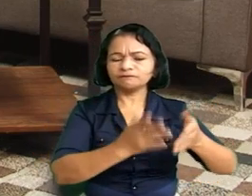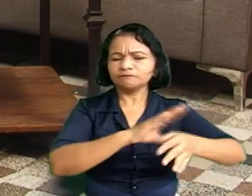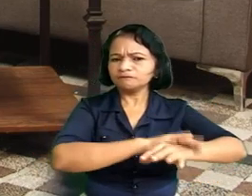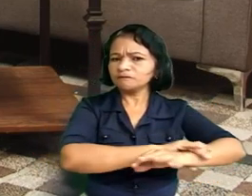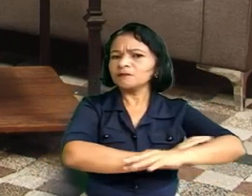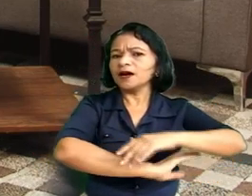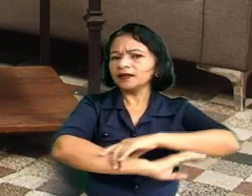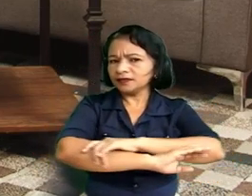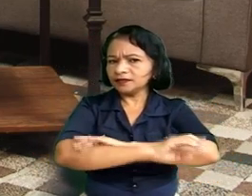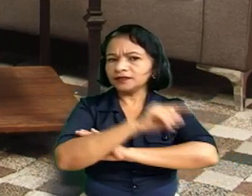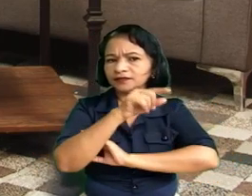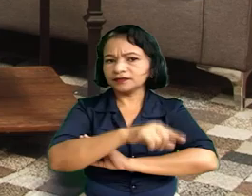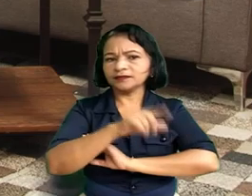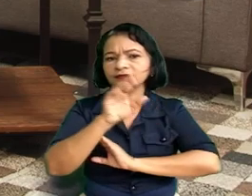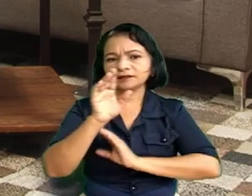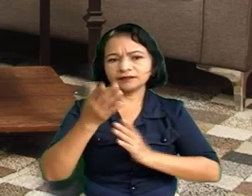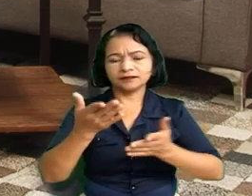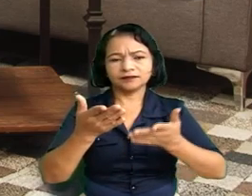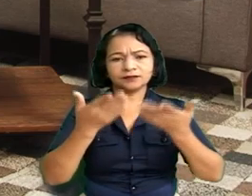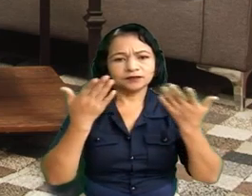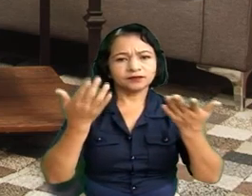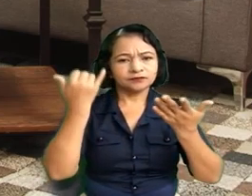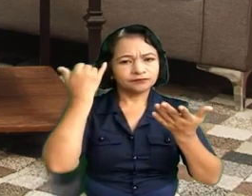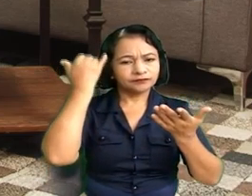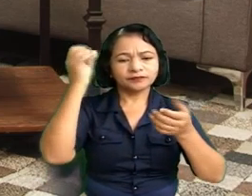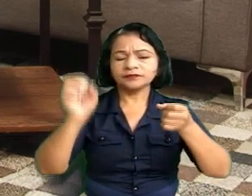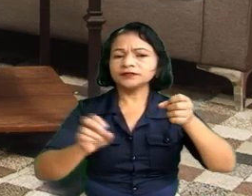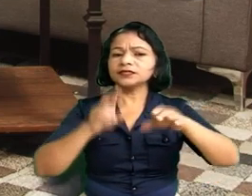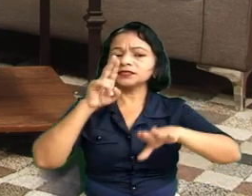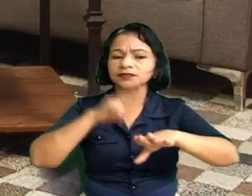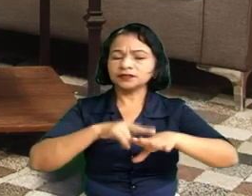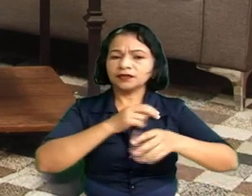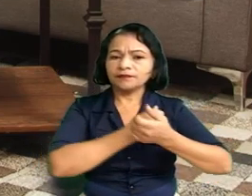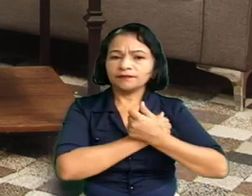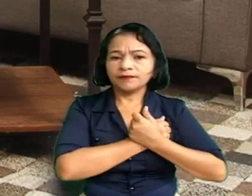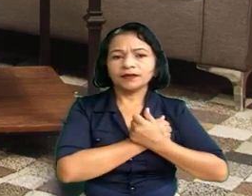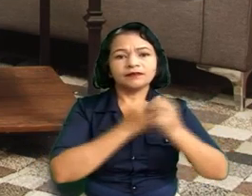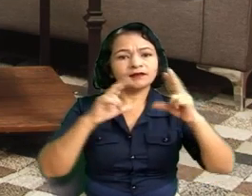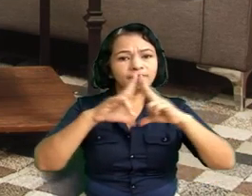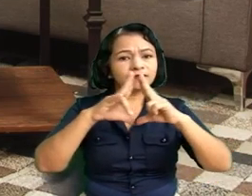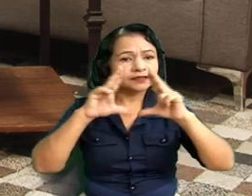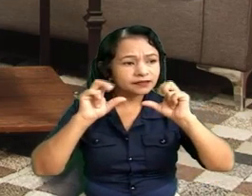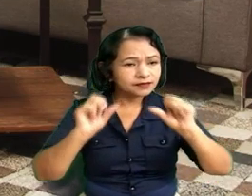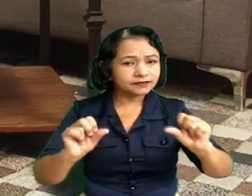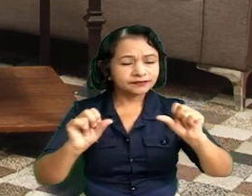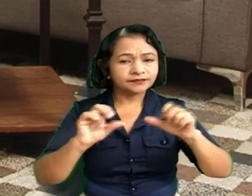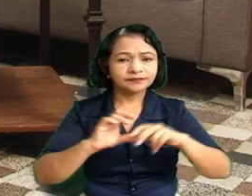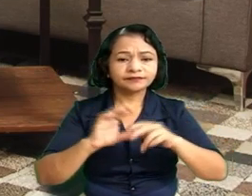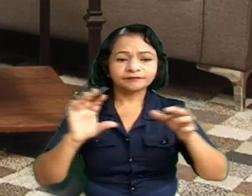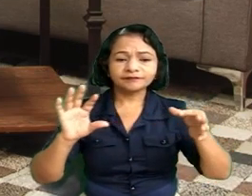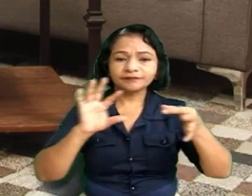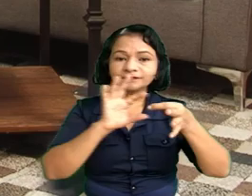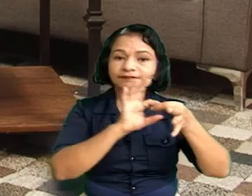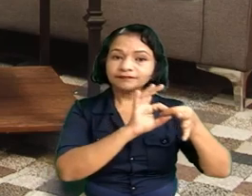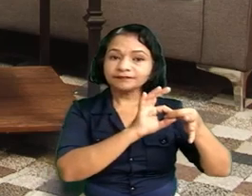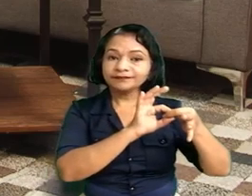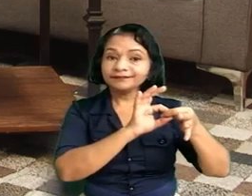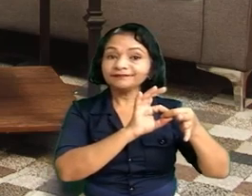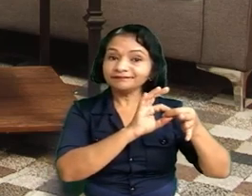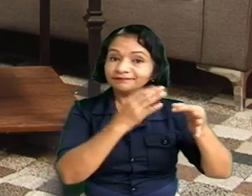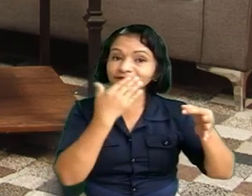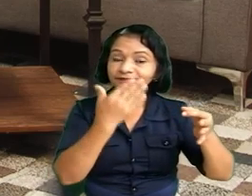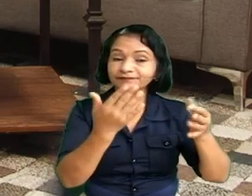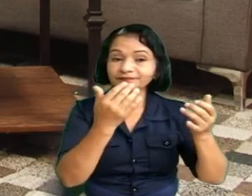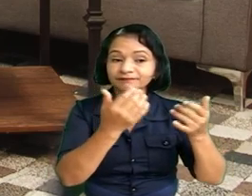valiente, con grandes principios nacionalistas y una aliada estratégica